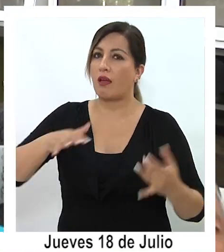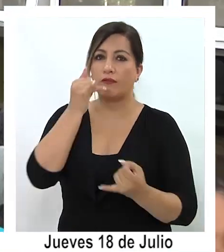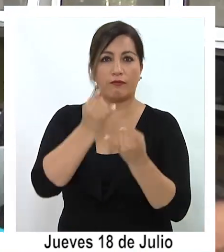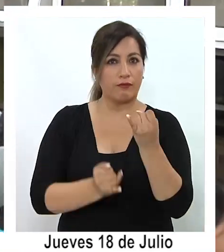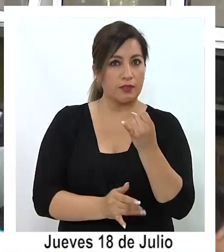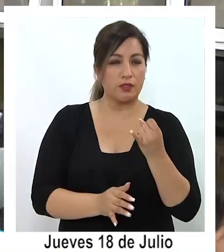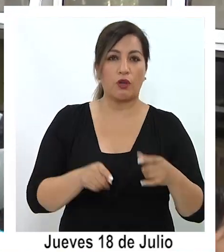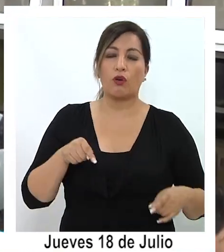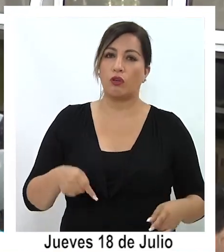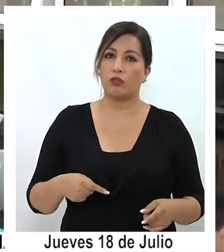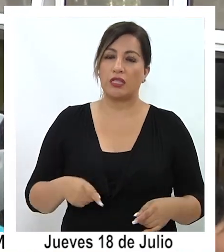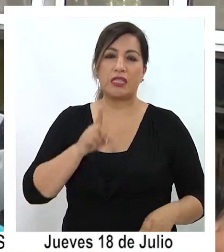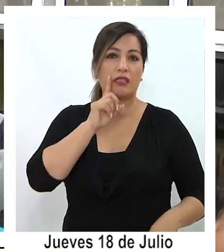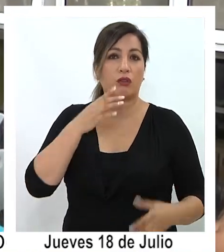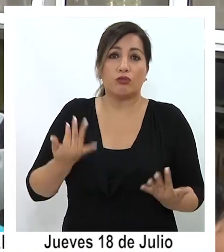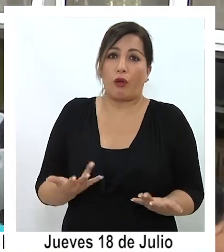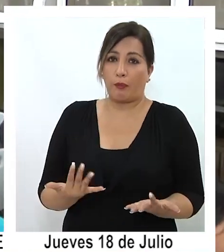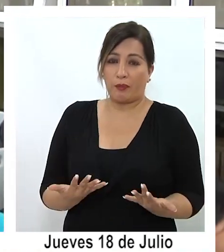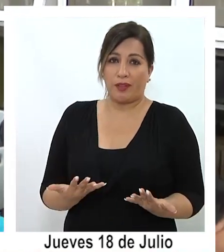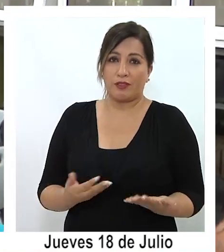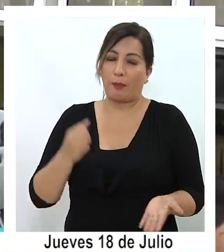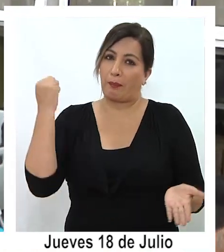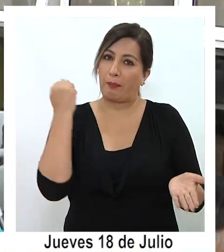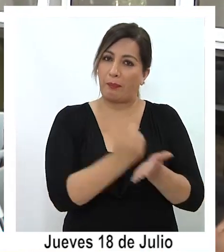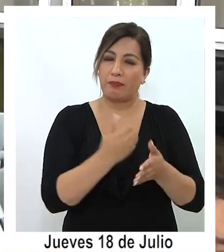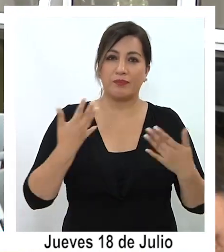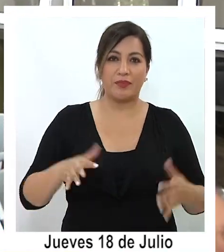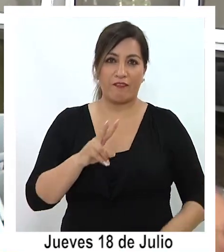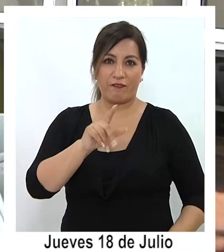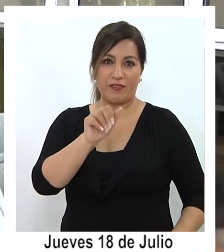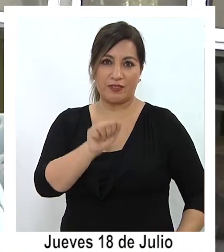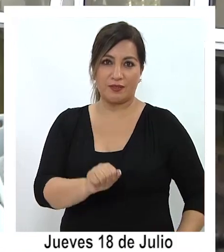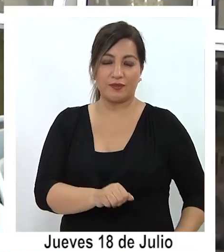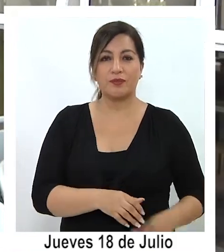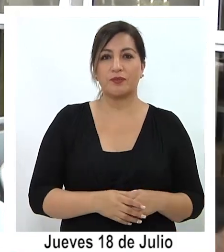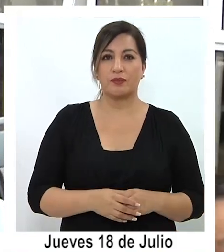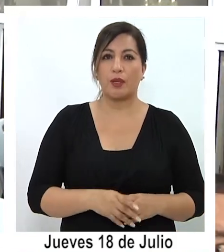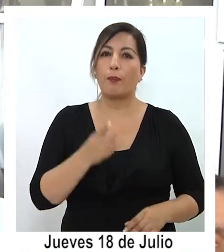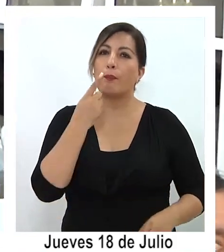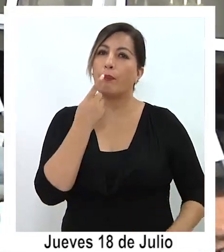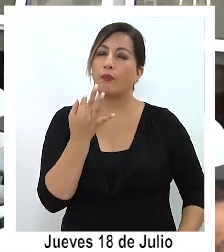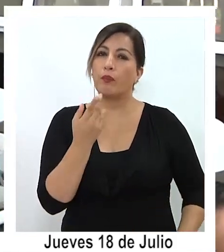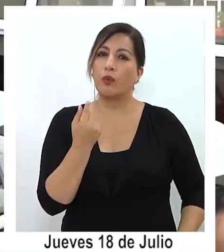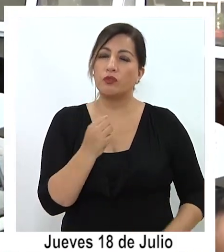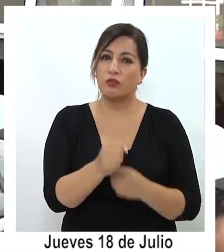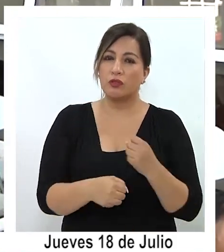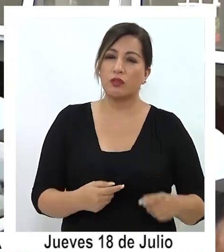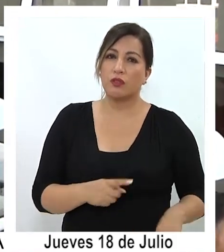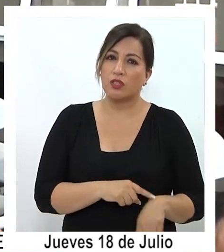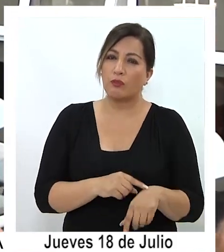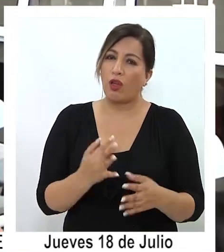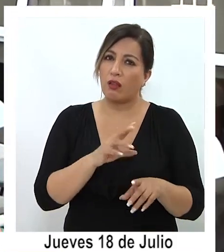finalizó y ya hoy vengo. Estoy esperando para estampar mi visa ya. ¿Cuánto tiempo se demora?